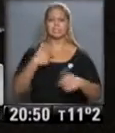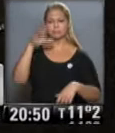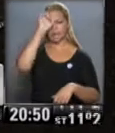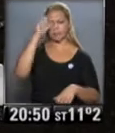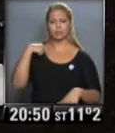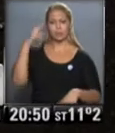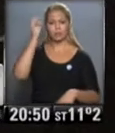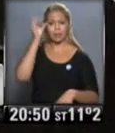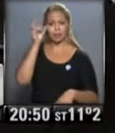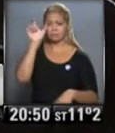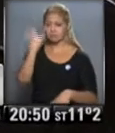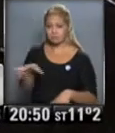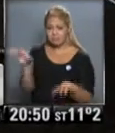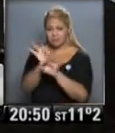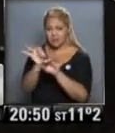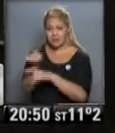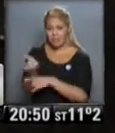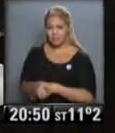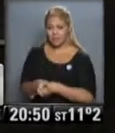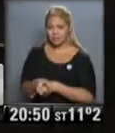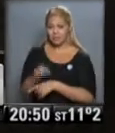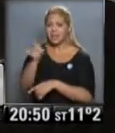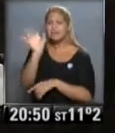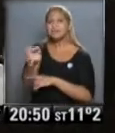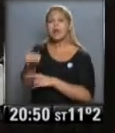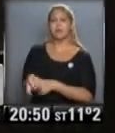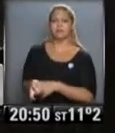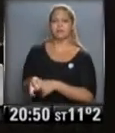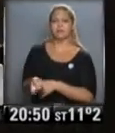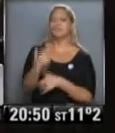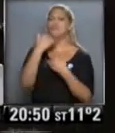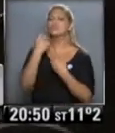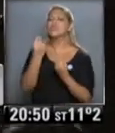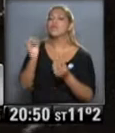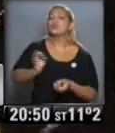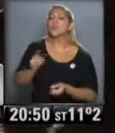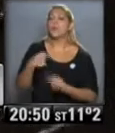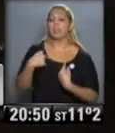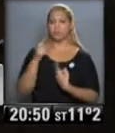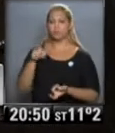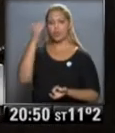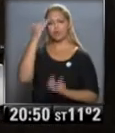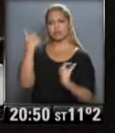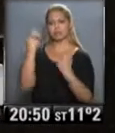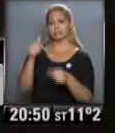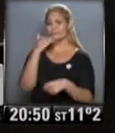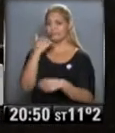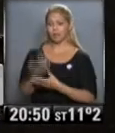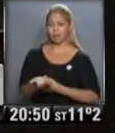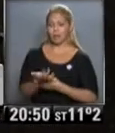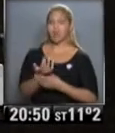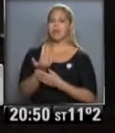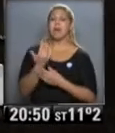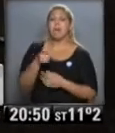este caso no lo hubo, y bueno, él habrá sabido, ¿no? Él no sé cómo habrá vivido con su conciencia estos años.